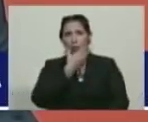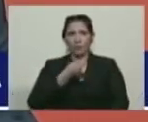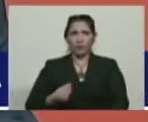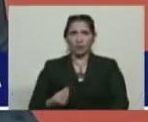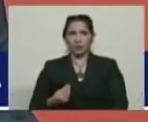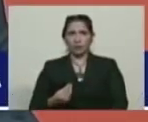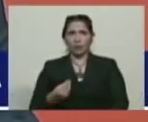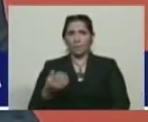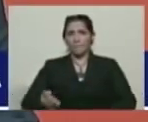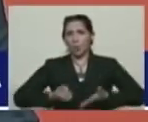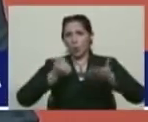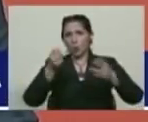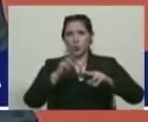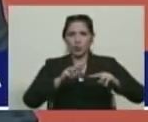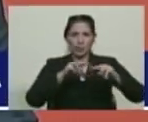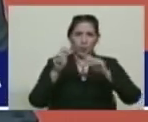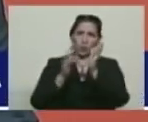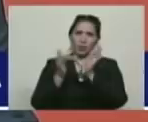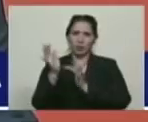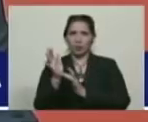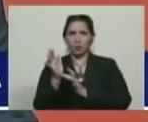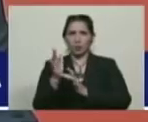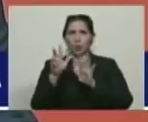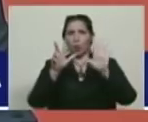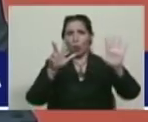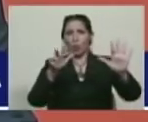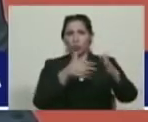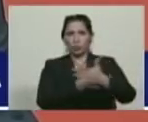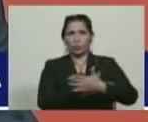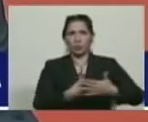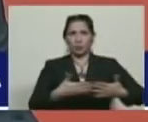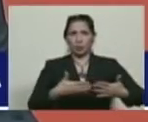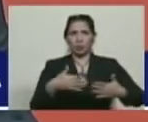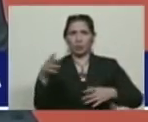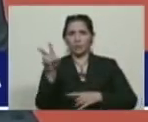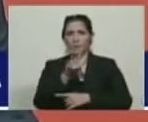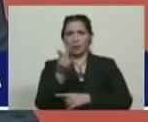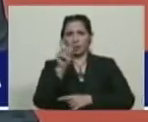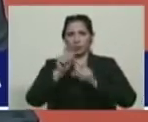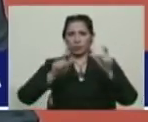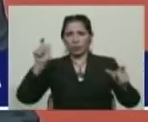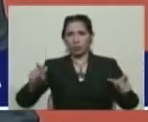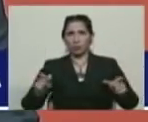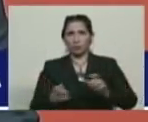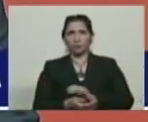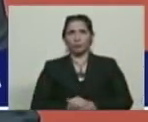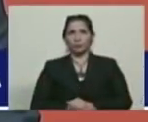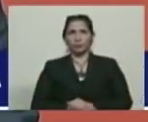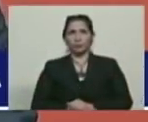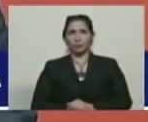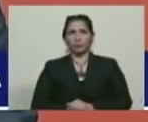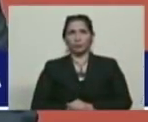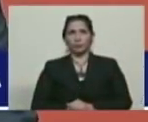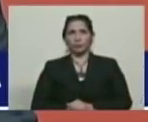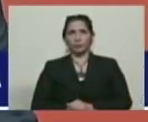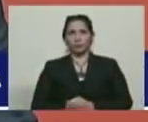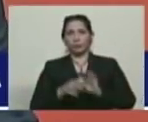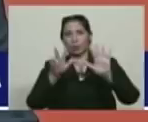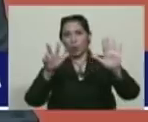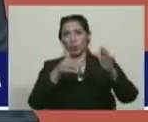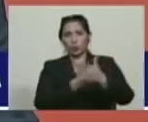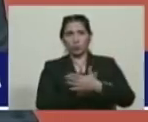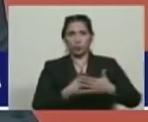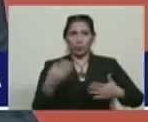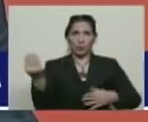un bono de niño jesús' a 8 millones de venezolanos y venezolanas y a 8 millones